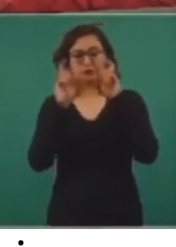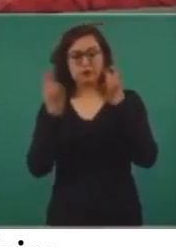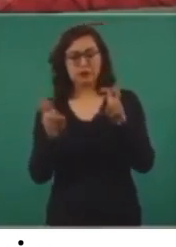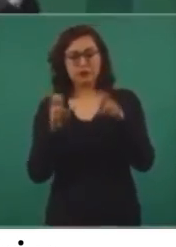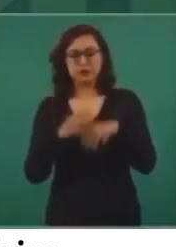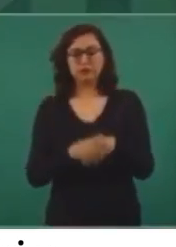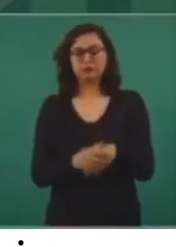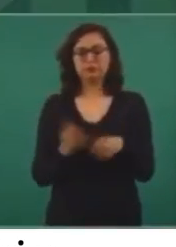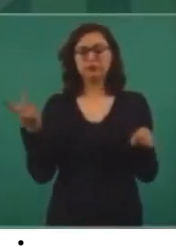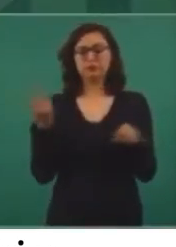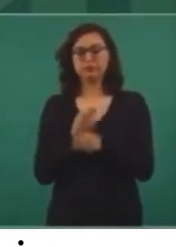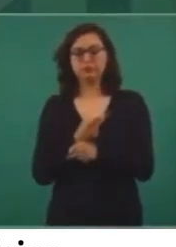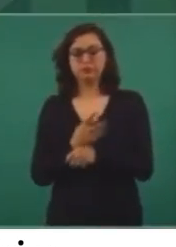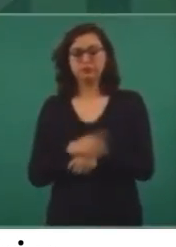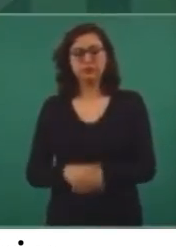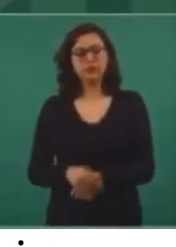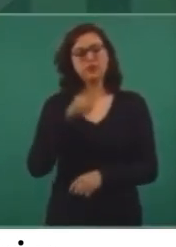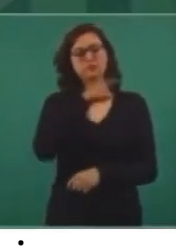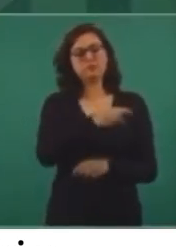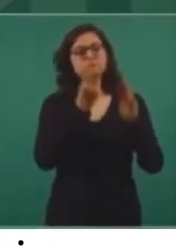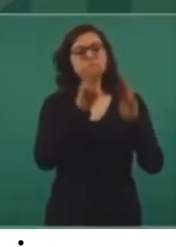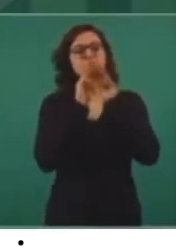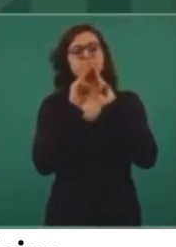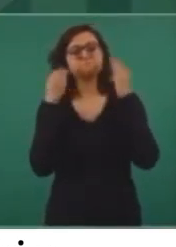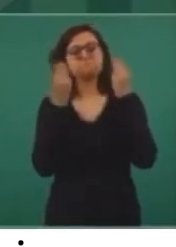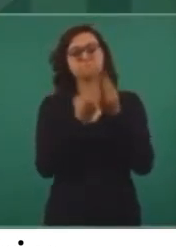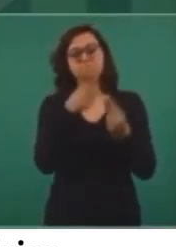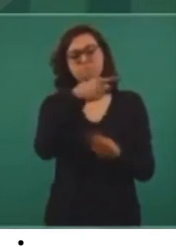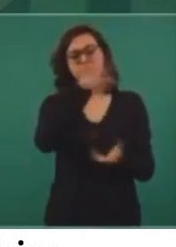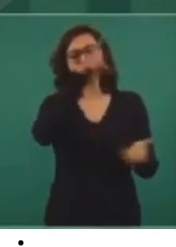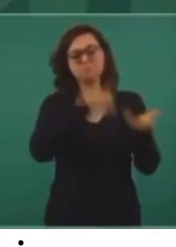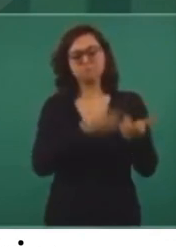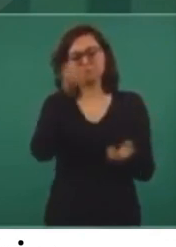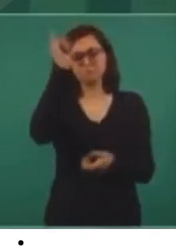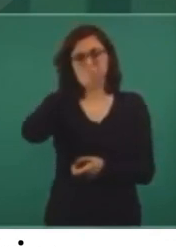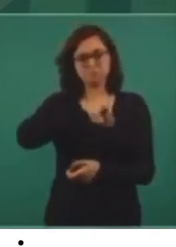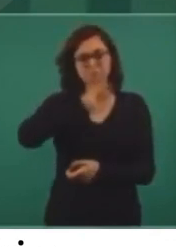a un jefe de una banda que está presa, que está preso